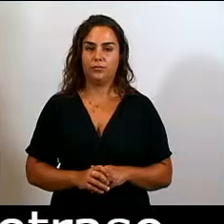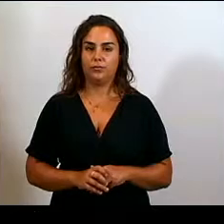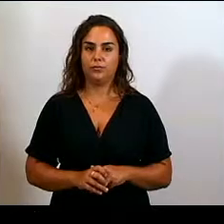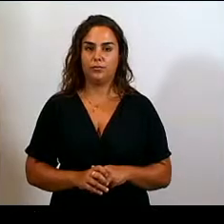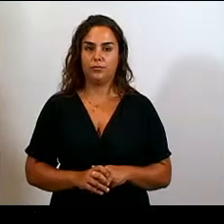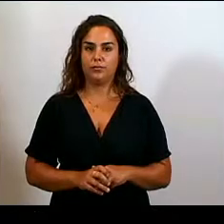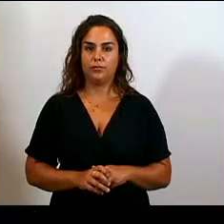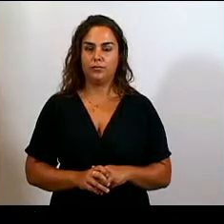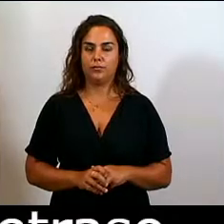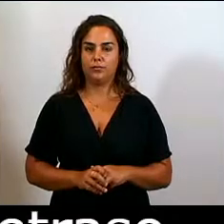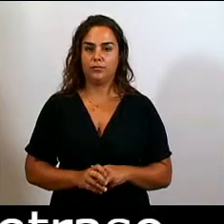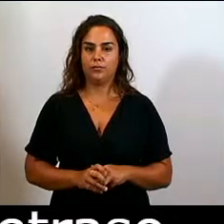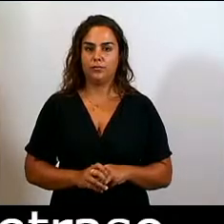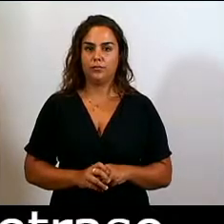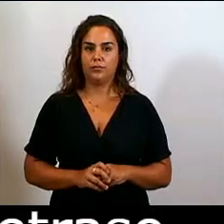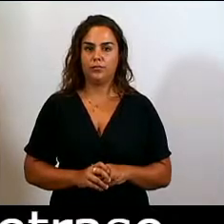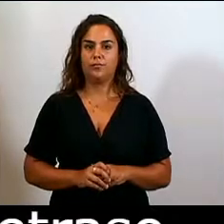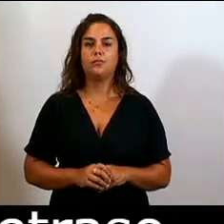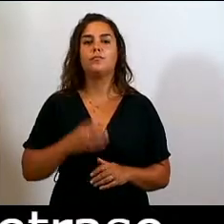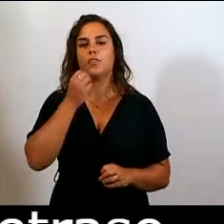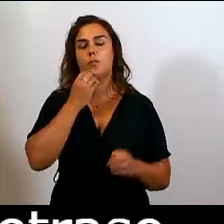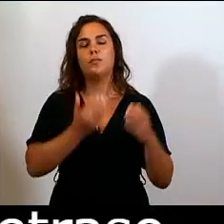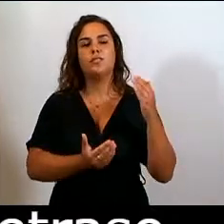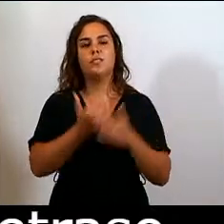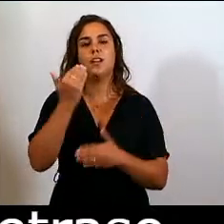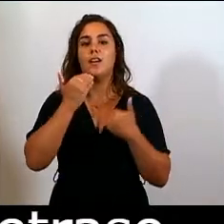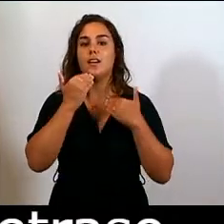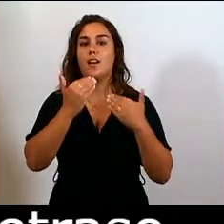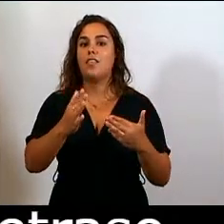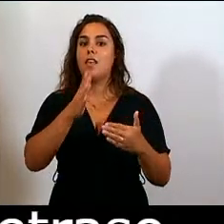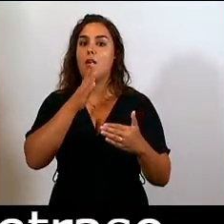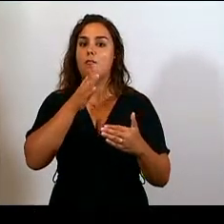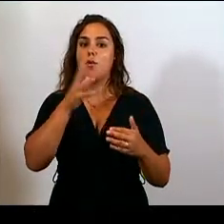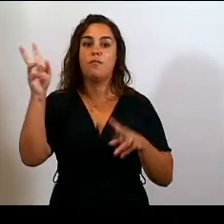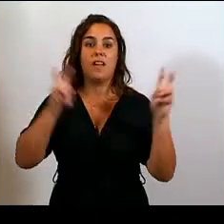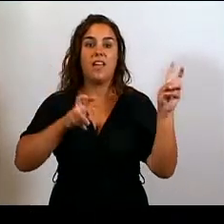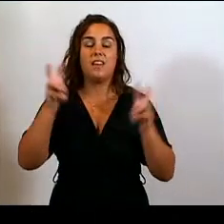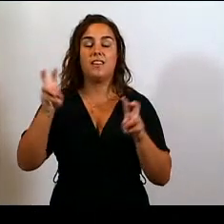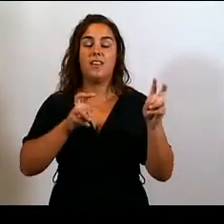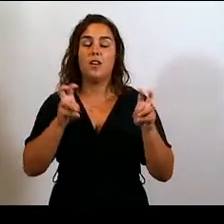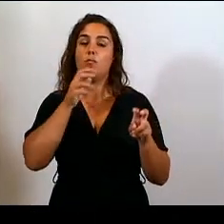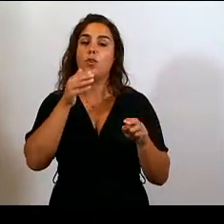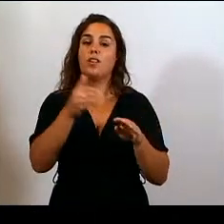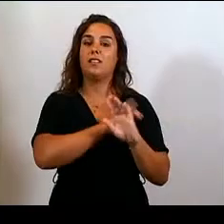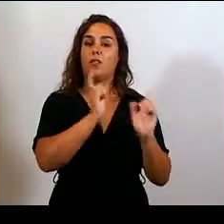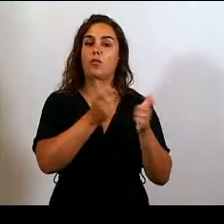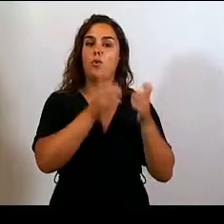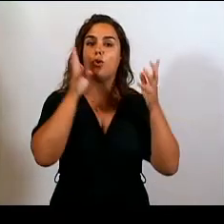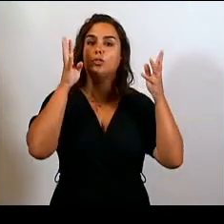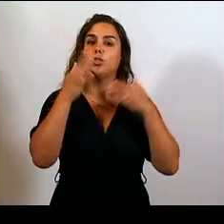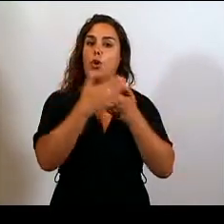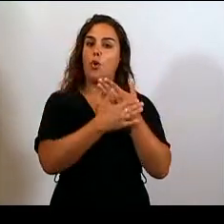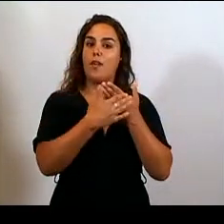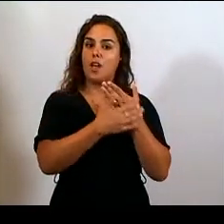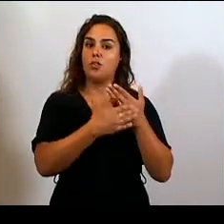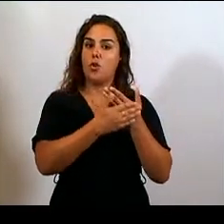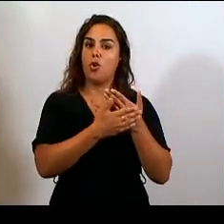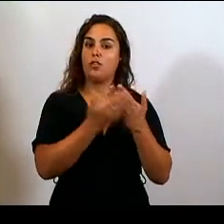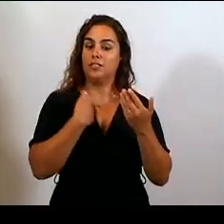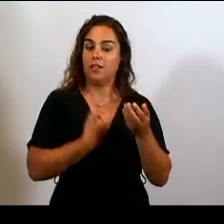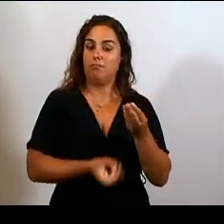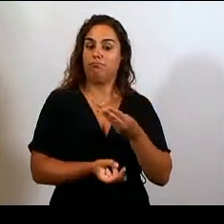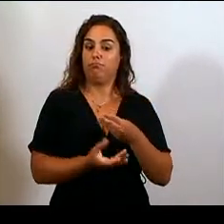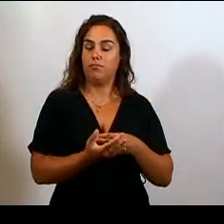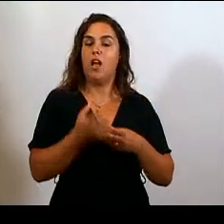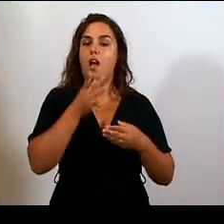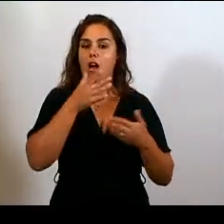¿Estamos? Sí. Pues buenos días y gracias por acudir a la rueda de prensa posterior al Consejo de Gobierno que acabamos de celebrar. Me acompaña hoy